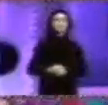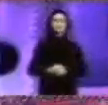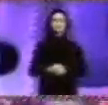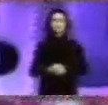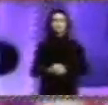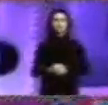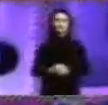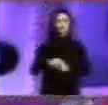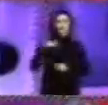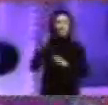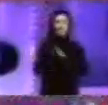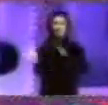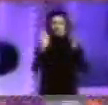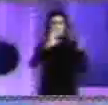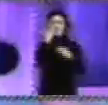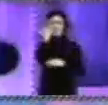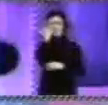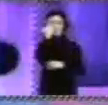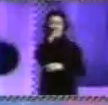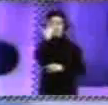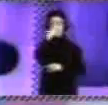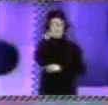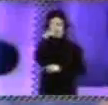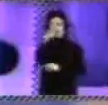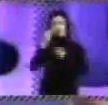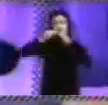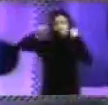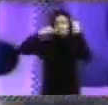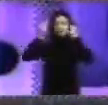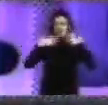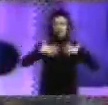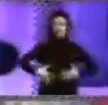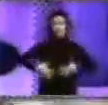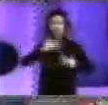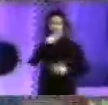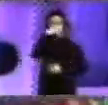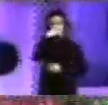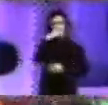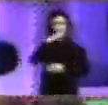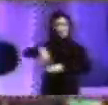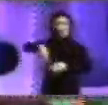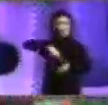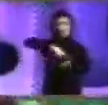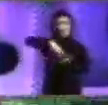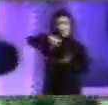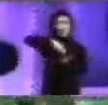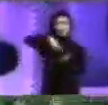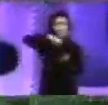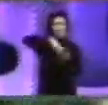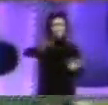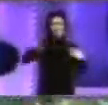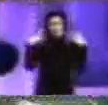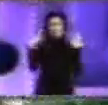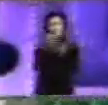Por febrero pinto mi cara y con un disfraz pateo las calles por